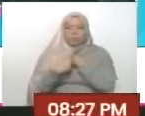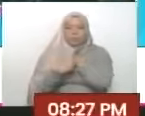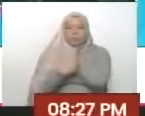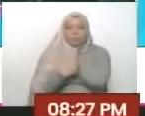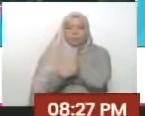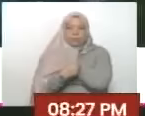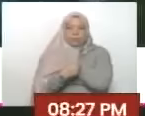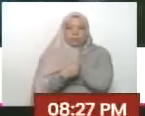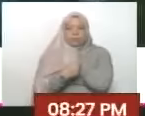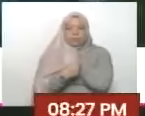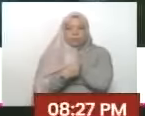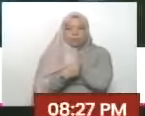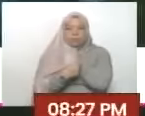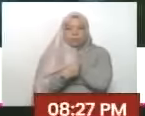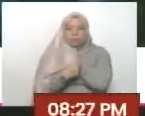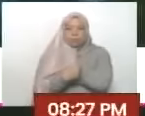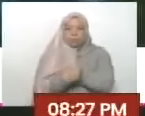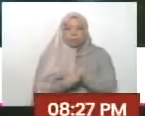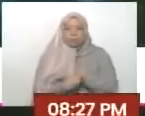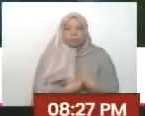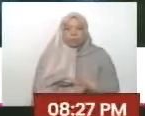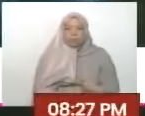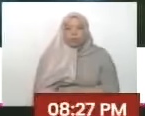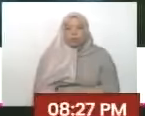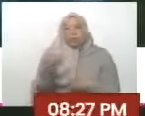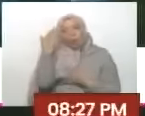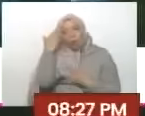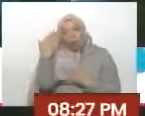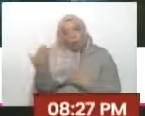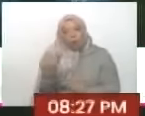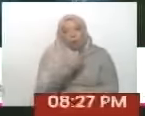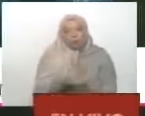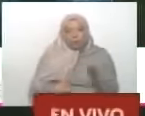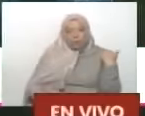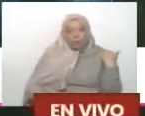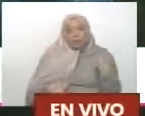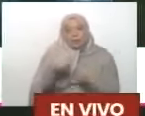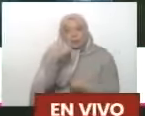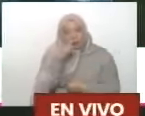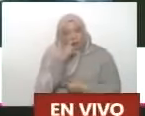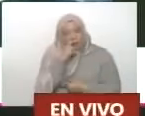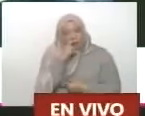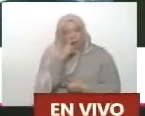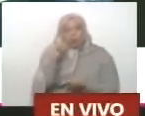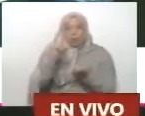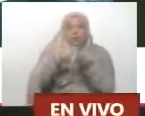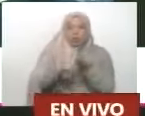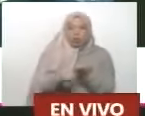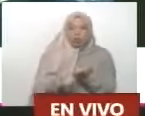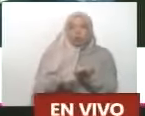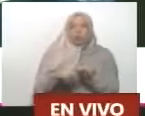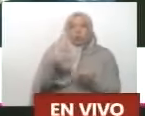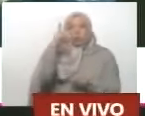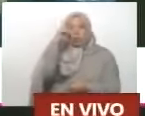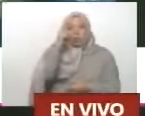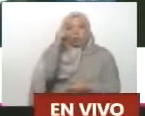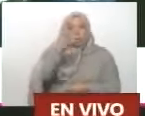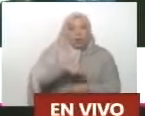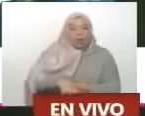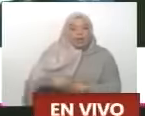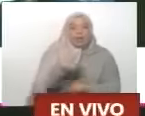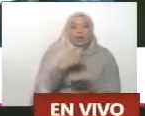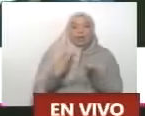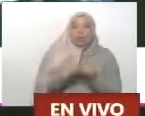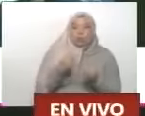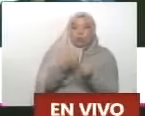Buenas noches, mi comandante en jefe. Muchos saludos a la primera combatiente, a la vicepresidenta, al gobernador y al pueblo obrero que lo acompaña